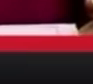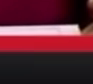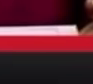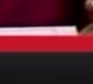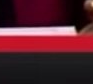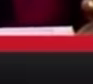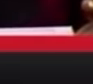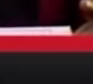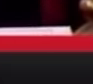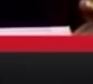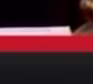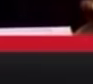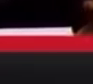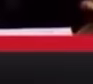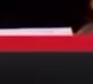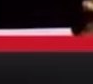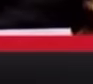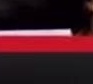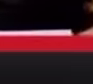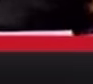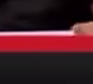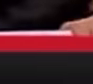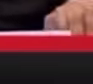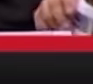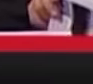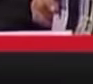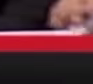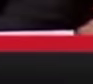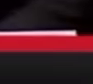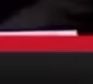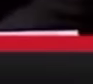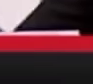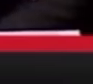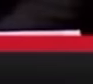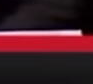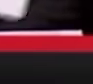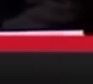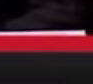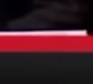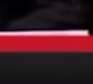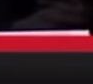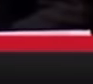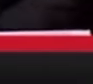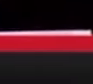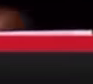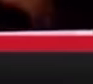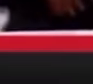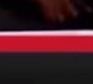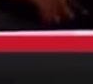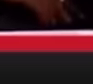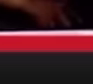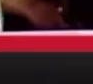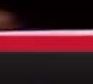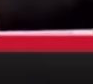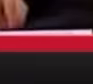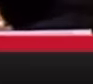mandato, cuando no se podía hacer ningún tipo de suscripción o comprometer recursos, porque la ley así lo señala,